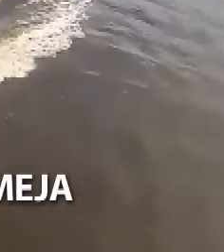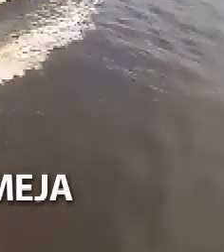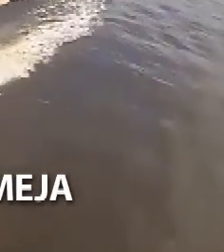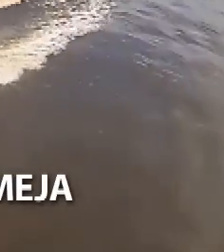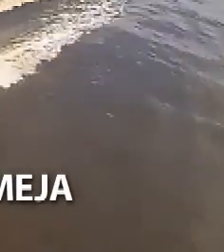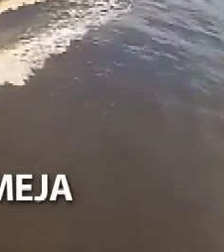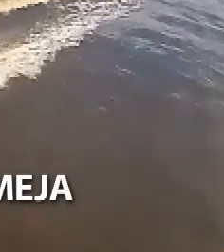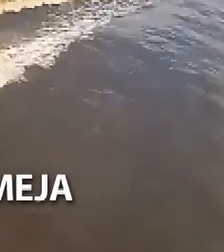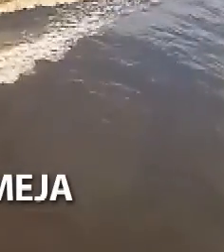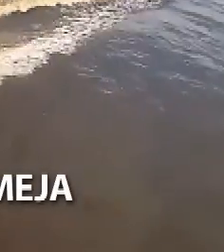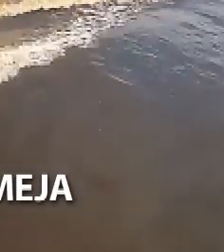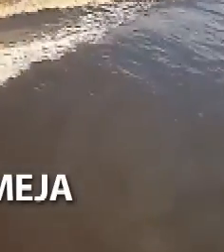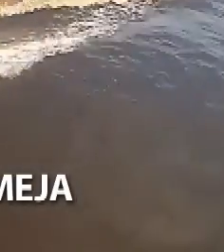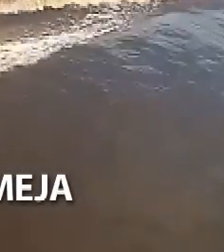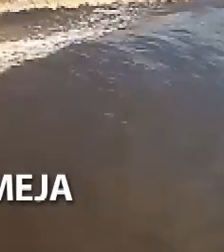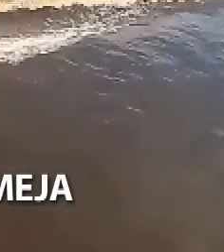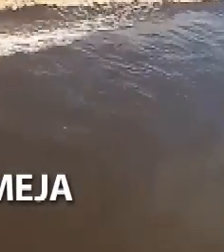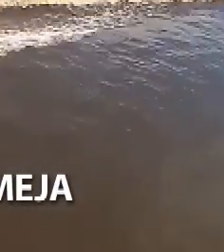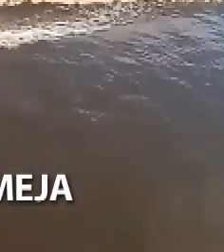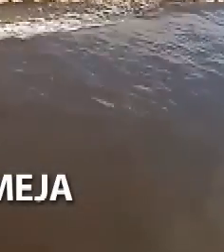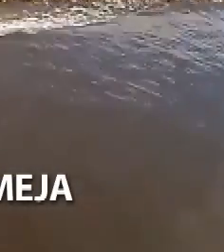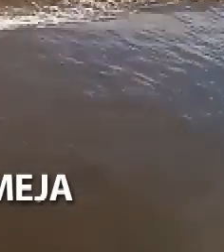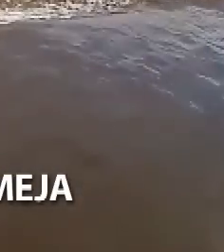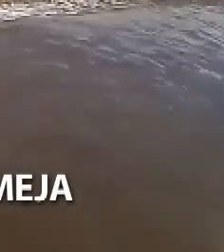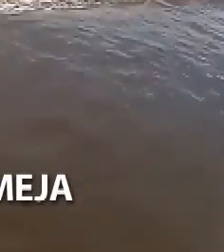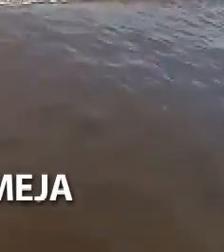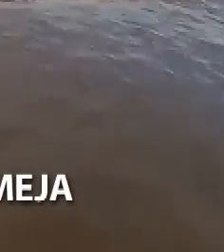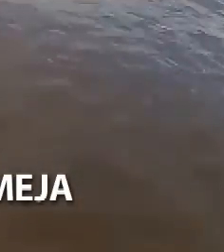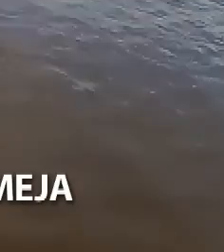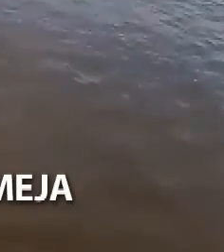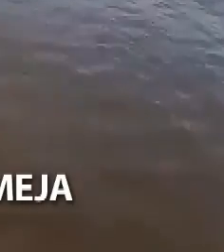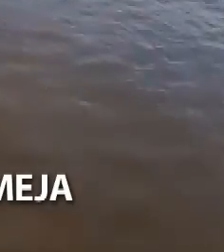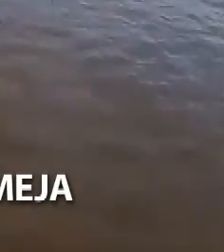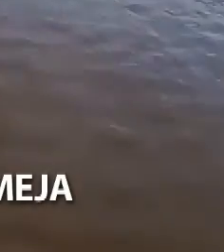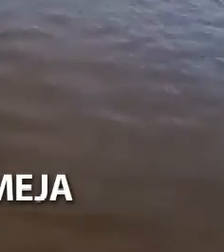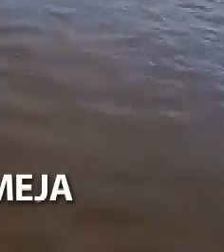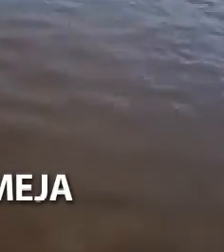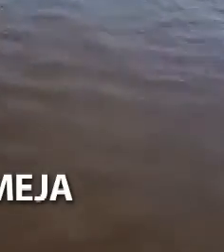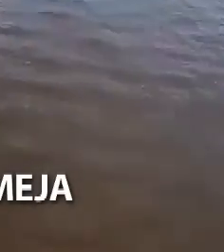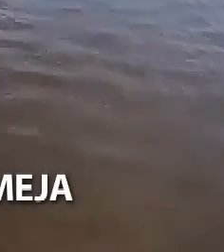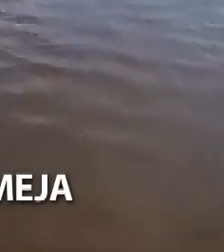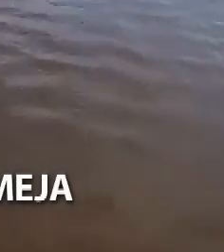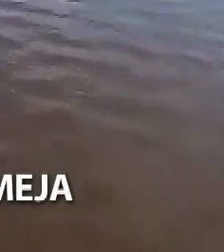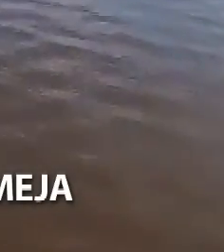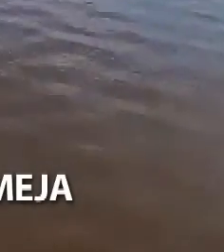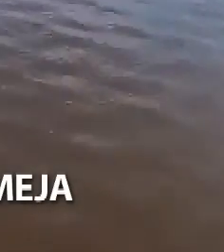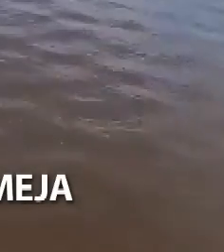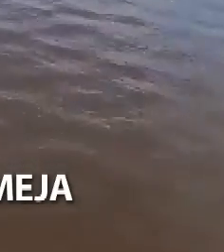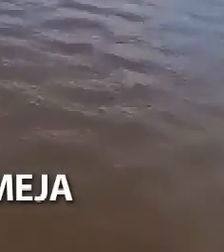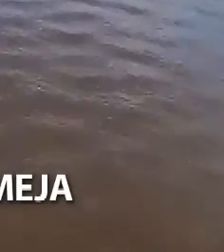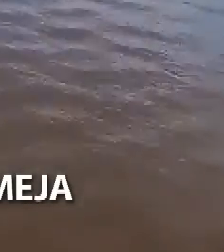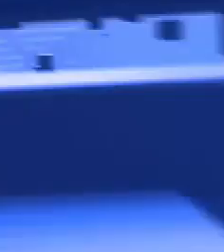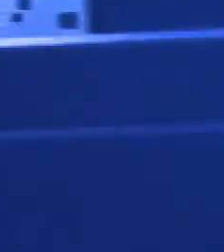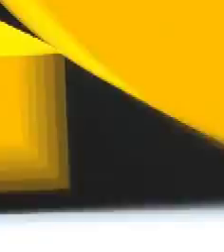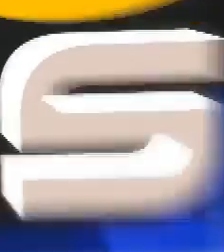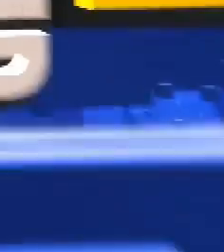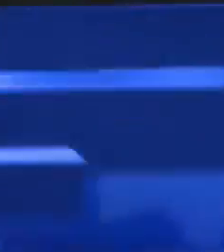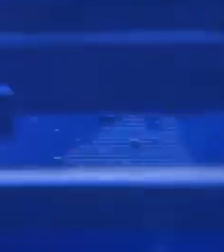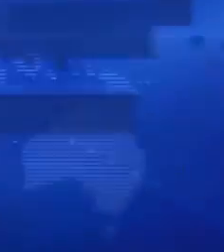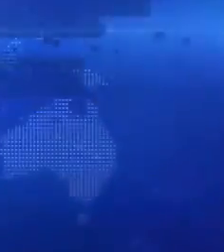Litografía Barreto, 56 años al servicio de Barranca Bermeja y el Magdalena Medio.